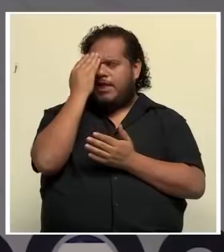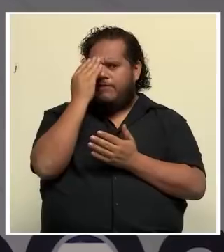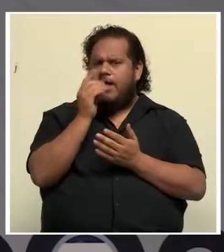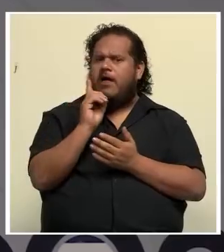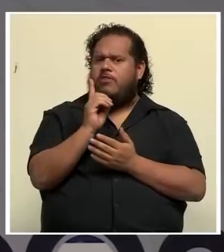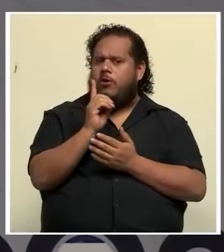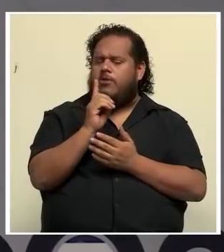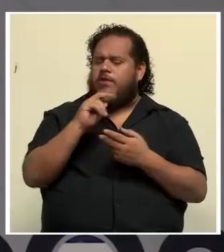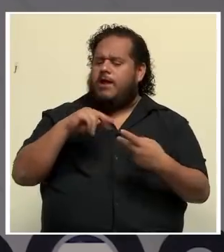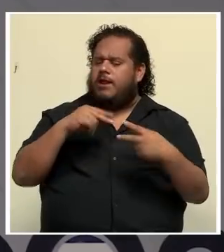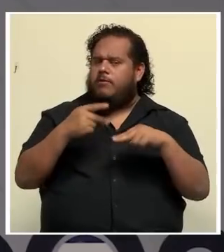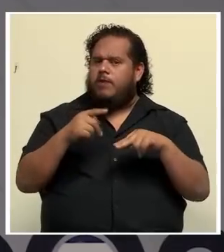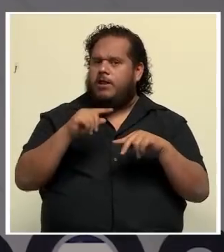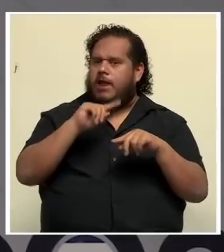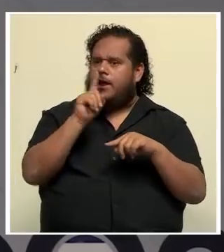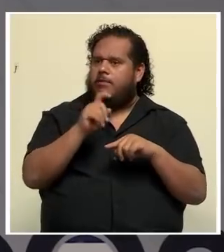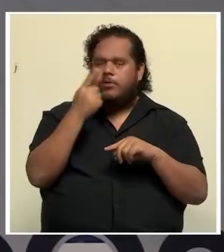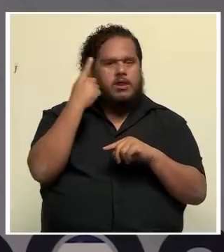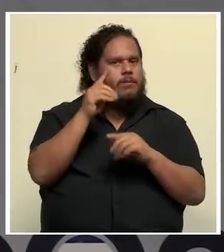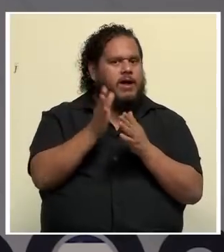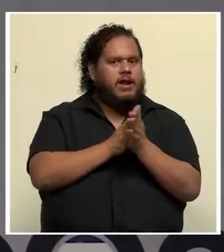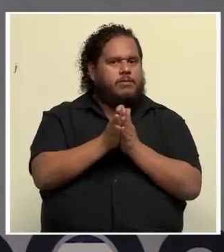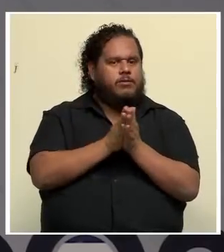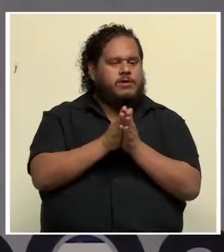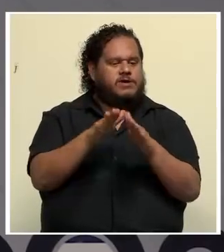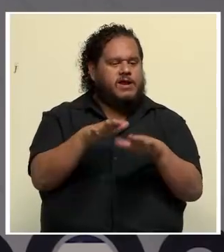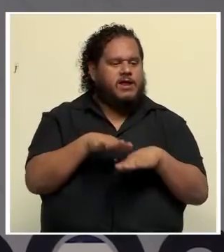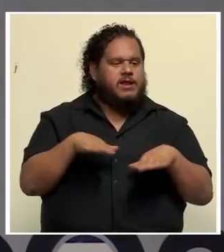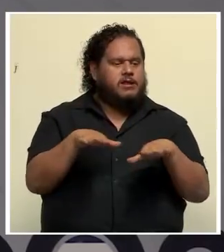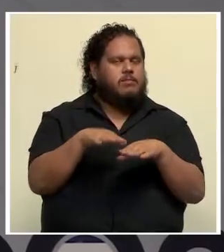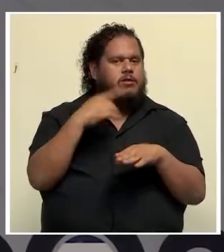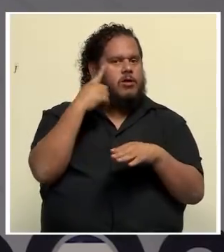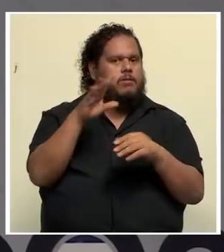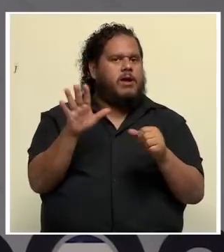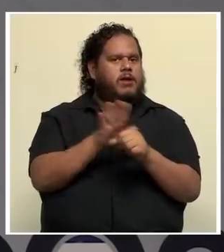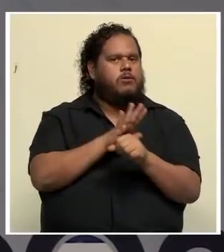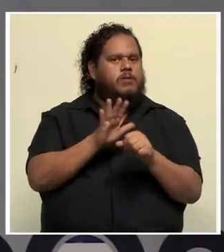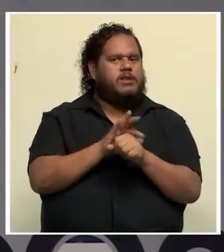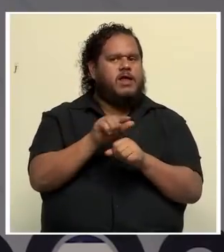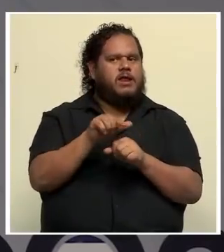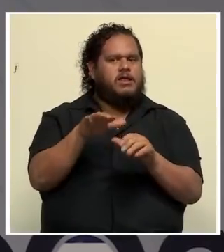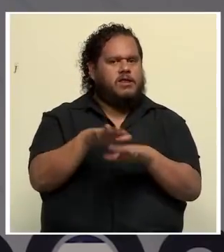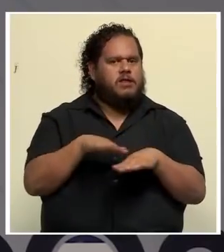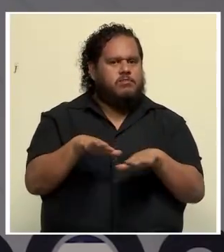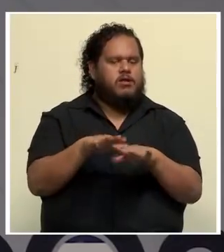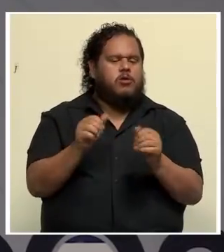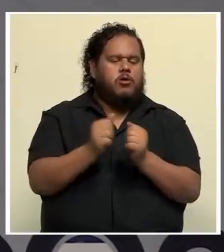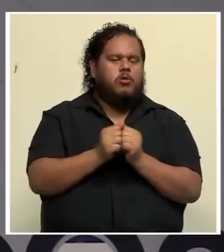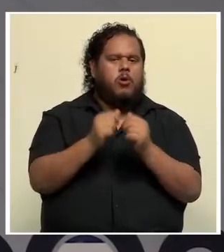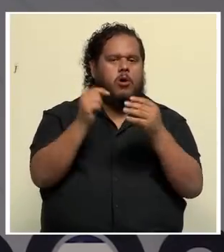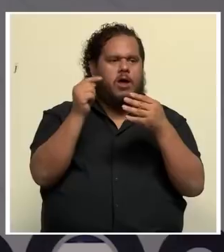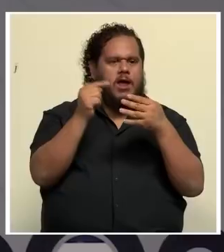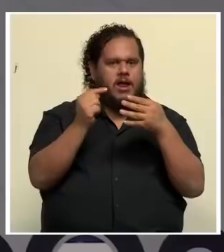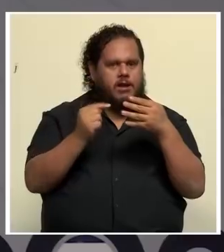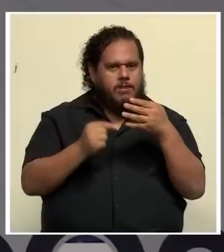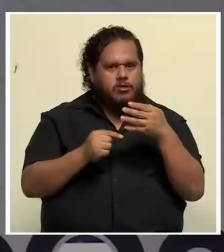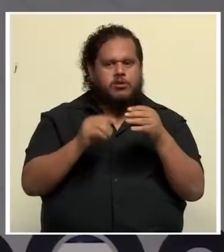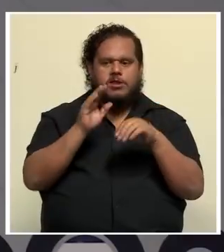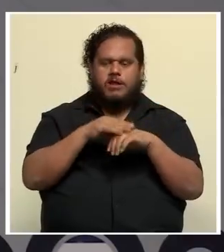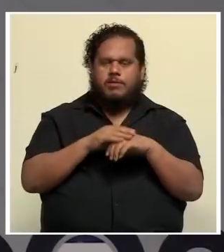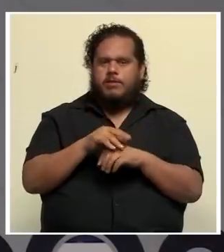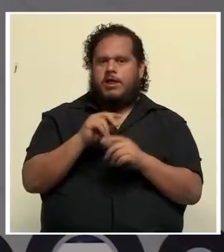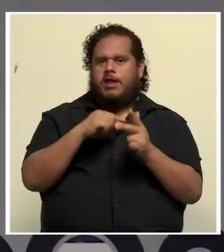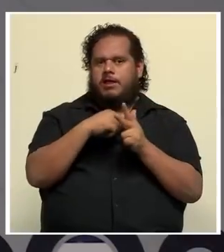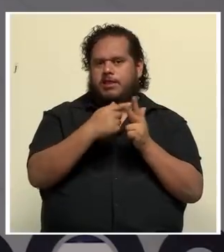dónde darle vuelta a la pregunta para aprovechar el espacio, para llenar ese espacio con, digamos, elementos que le permitieran